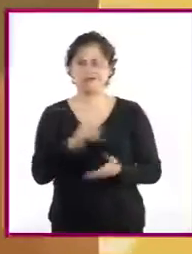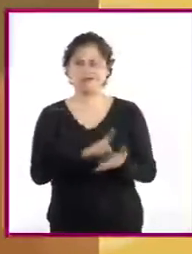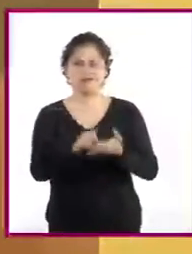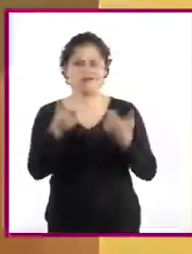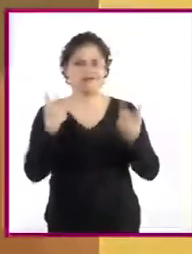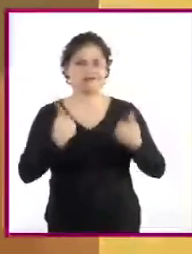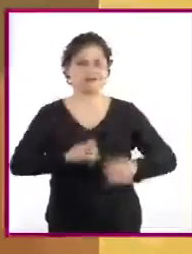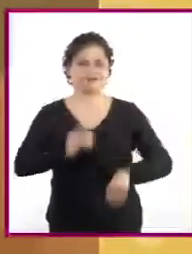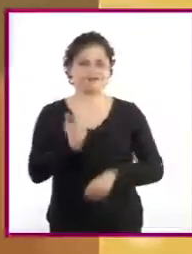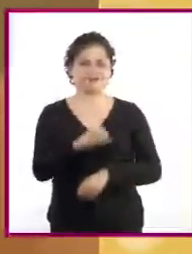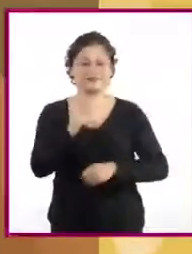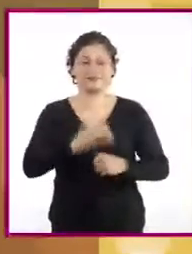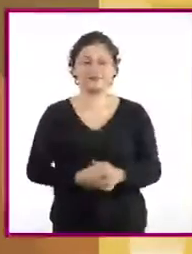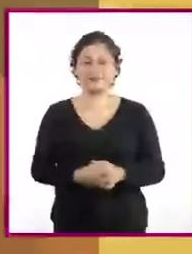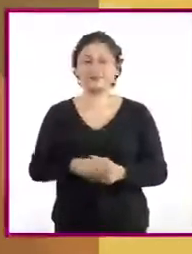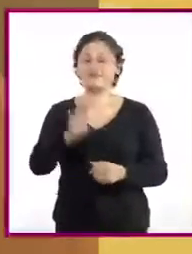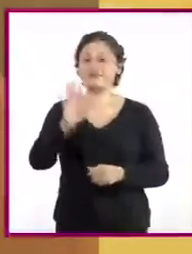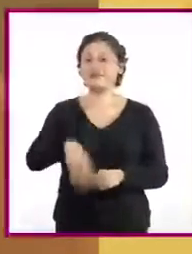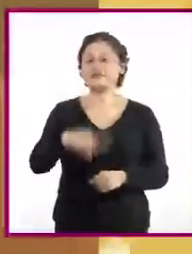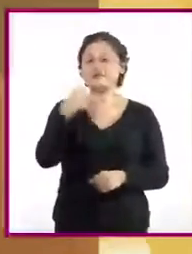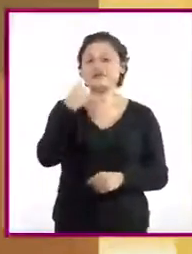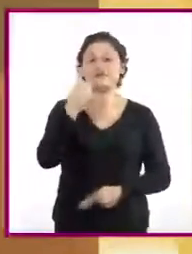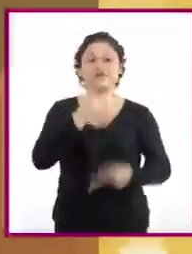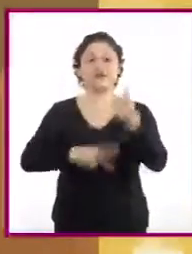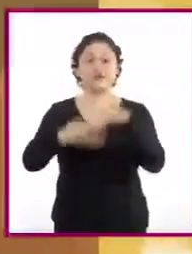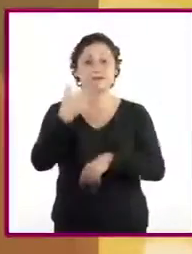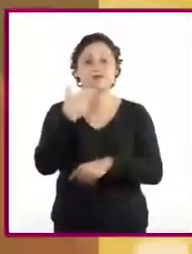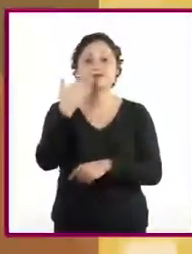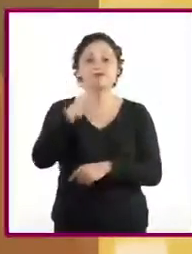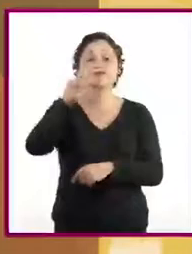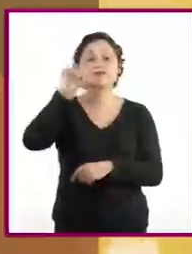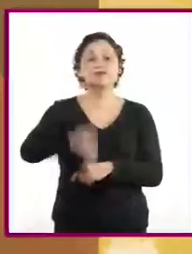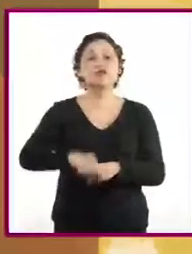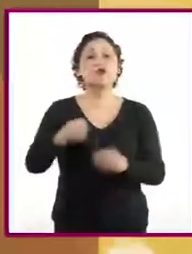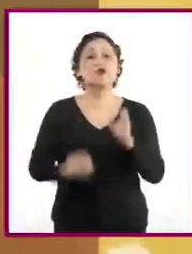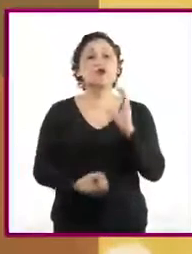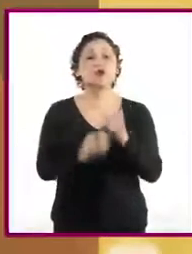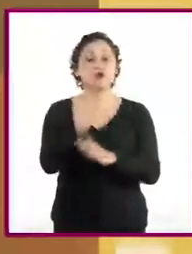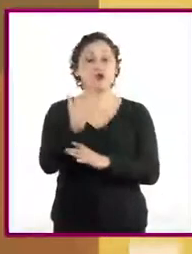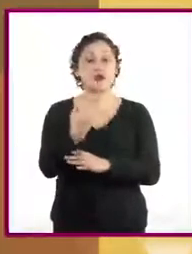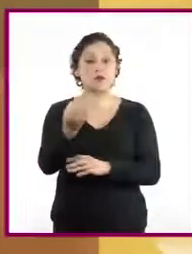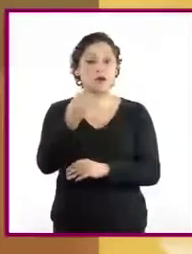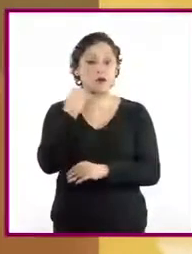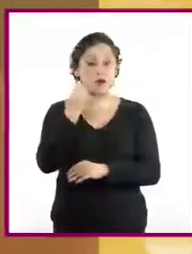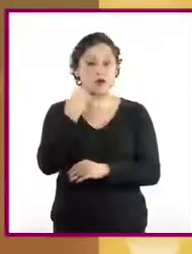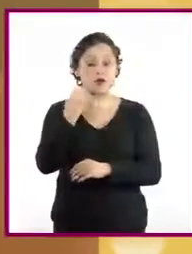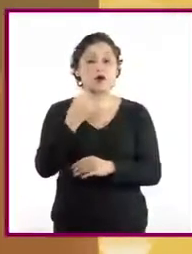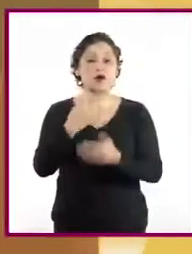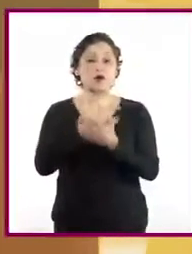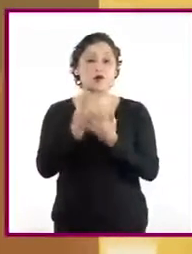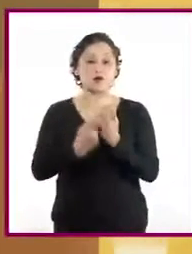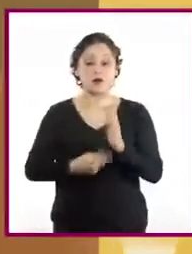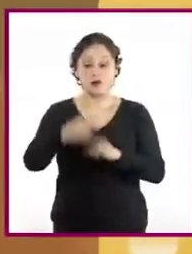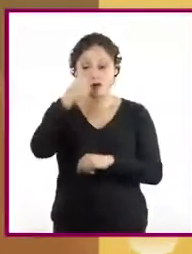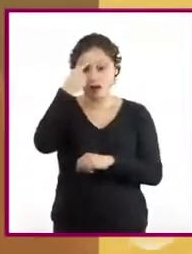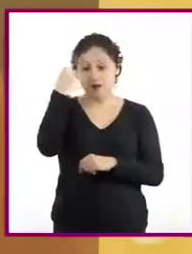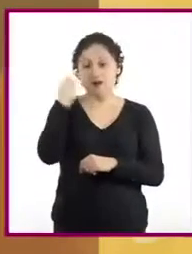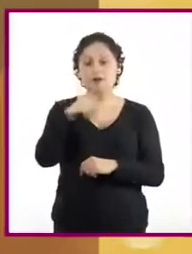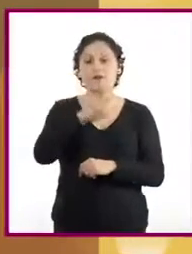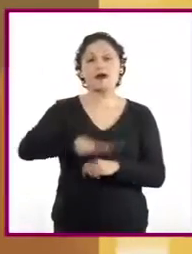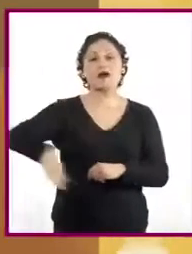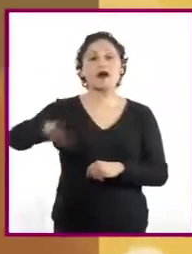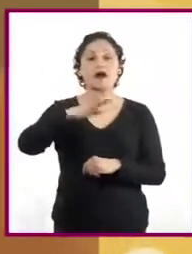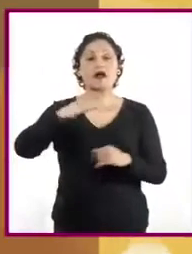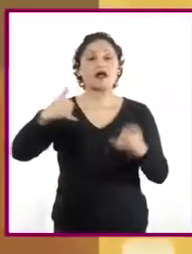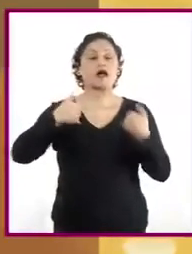Hola, bienvenidos a un nuevo programa de la serie donde platicamos con adolescentes inmorales. El tema